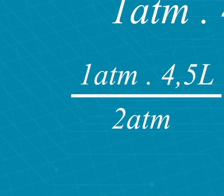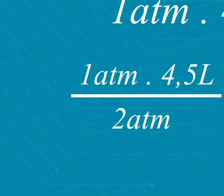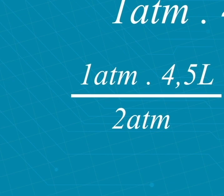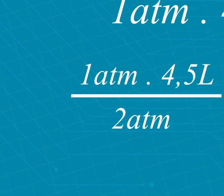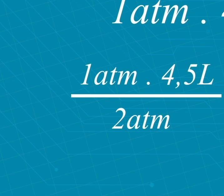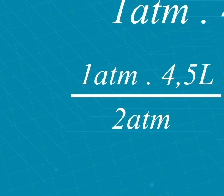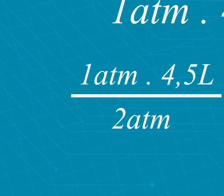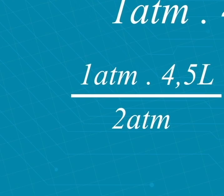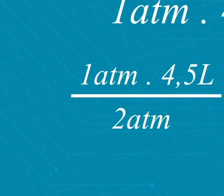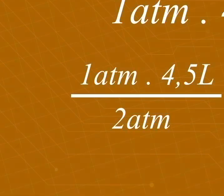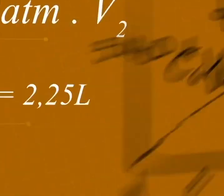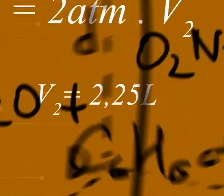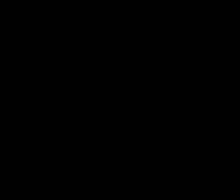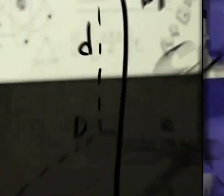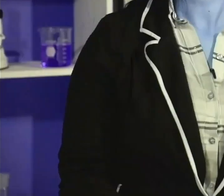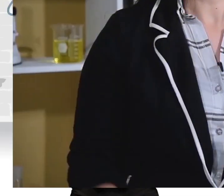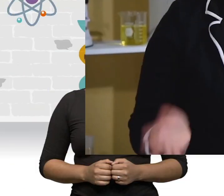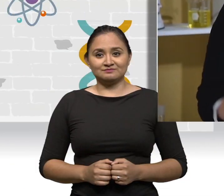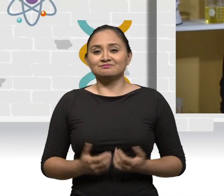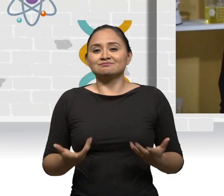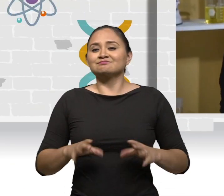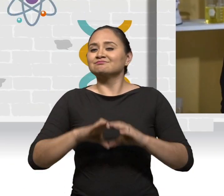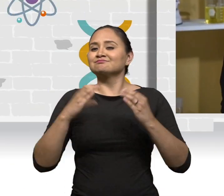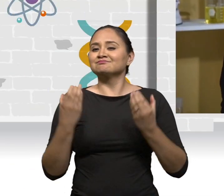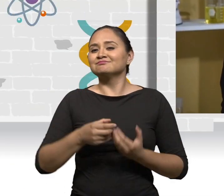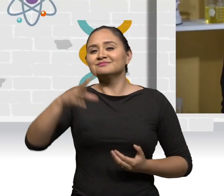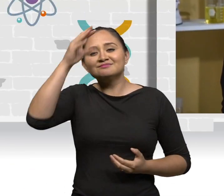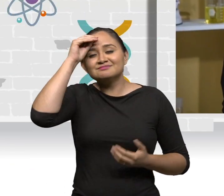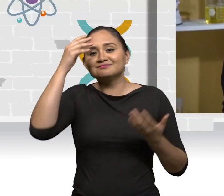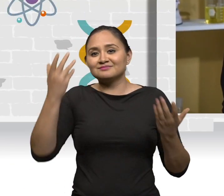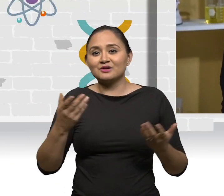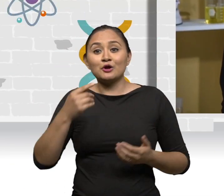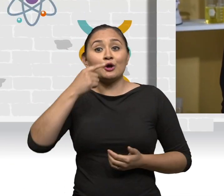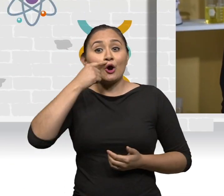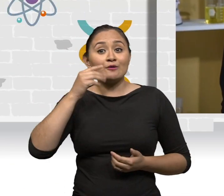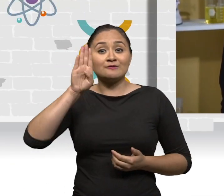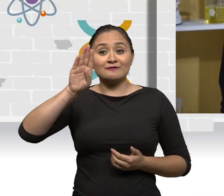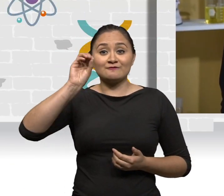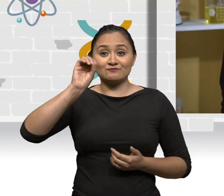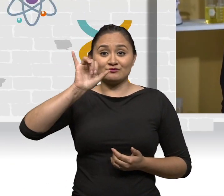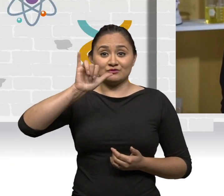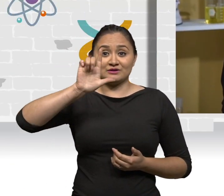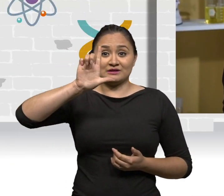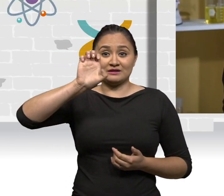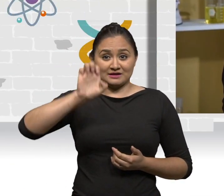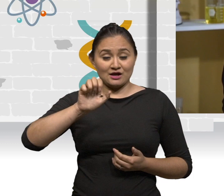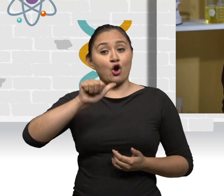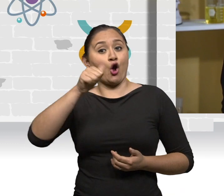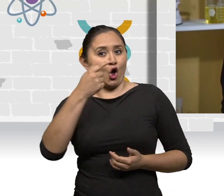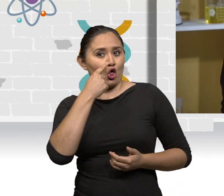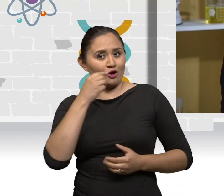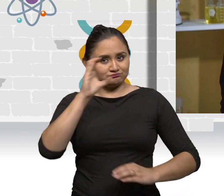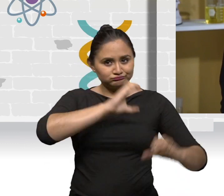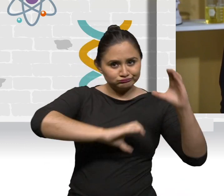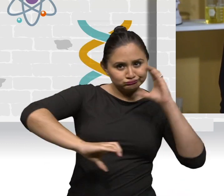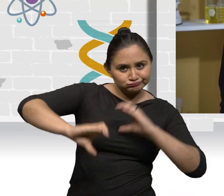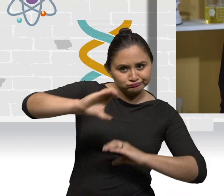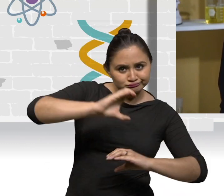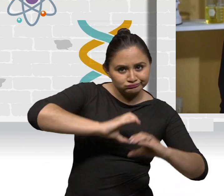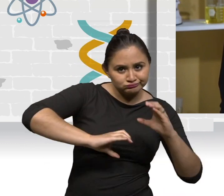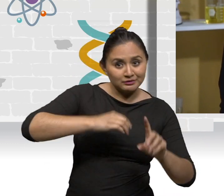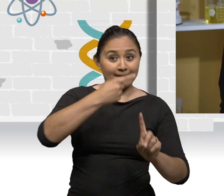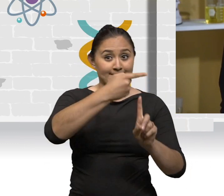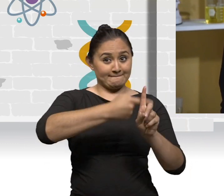decir, se reduce a la mitad. Hoy hemos aprendido que Boyle y Marriott descubrieron de forma independiente que, si